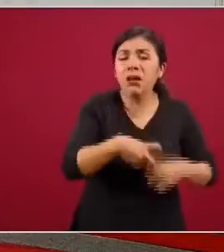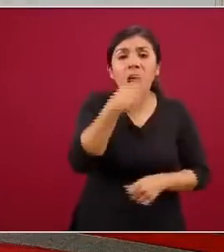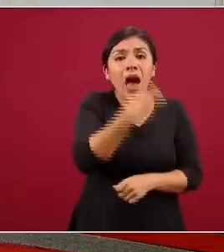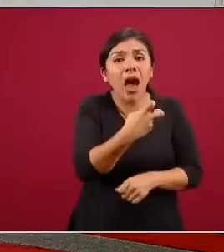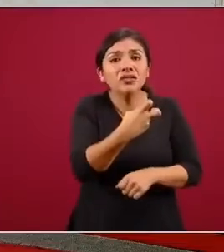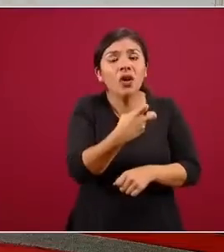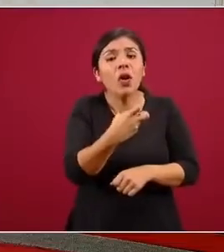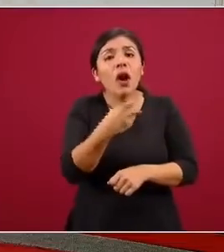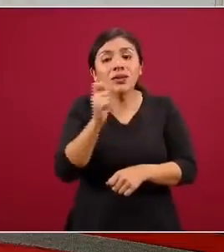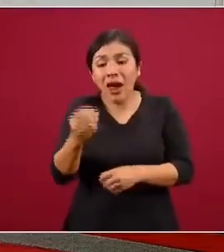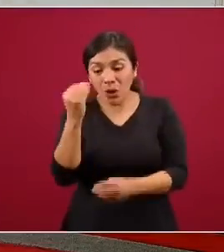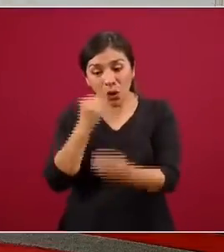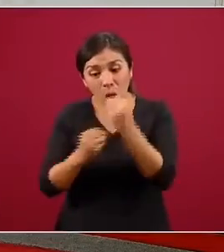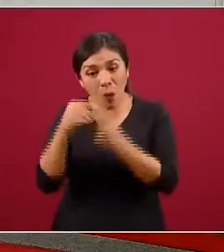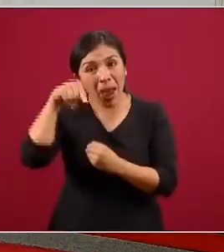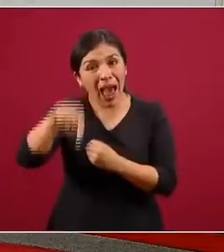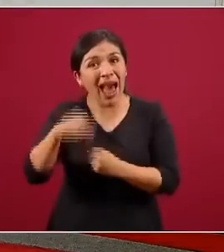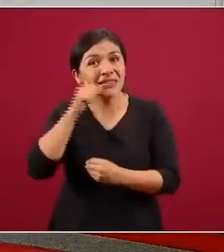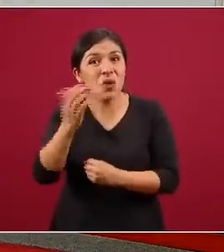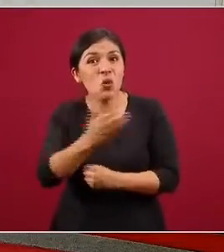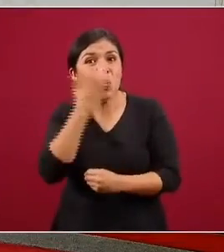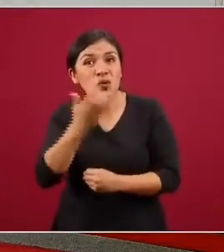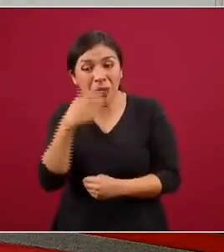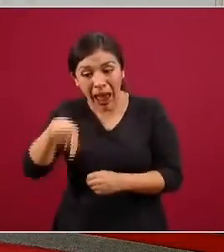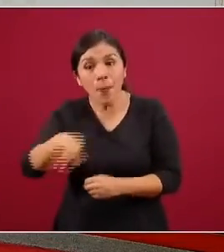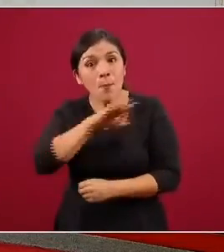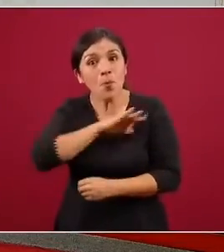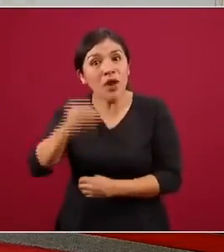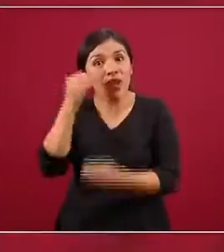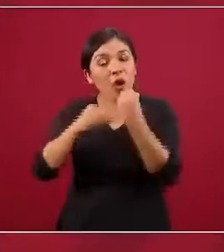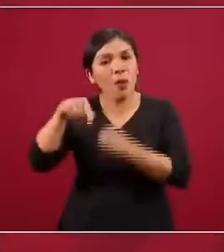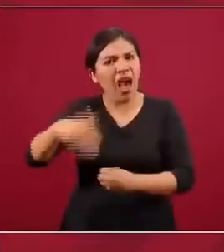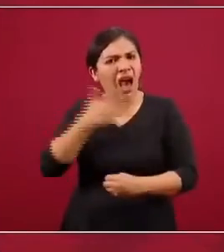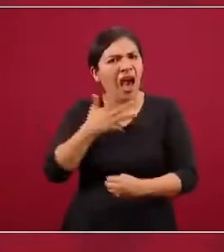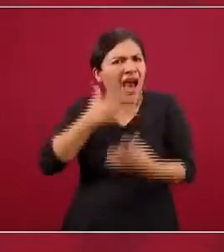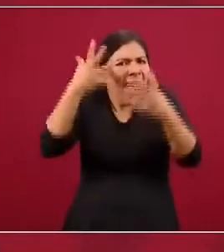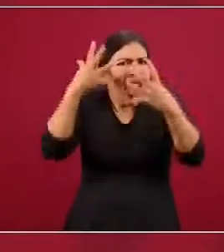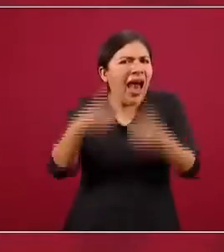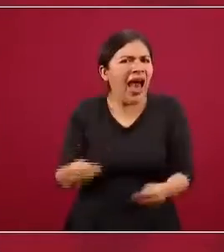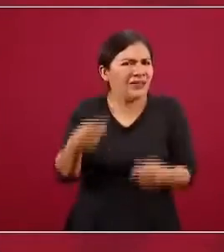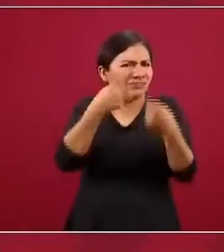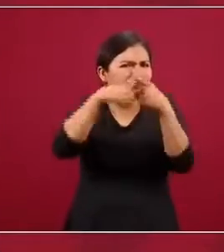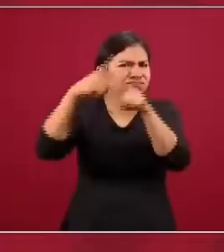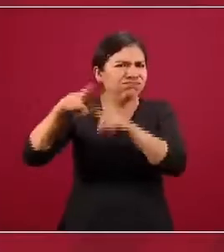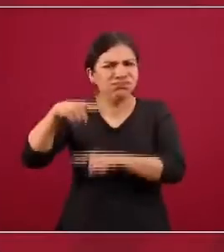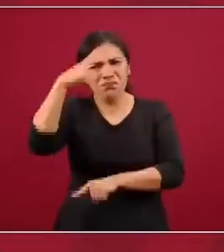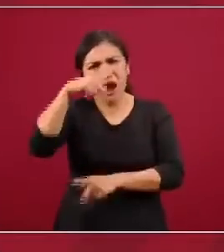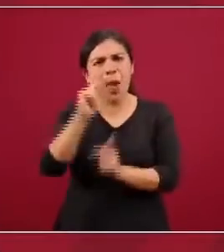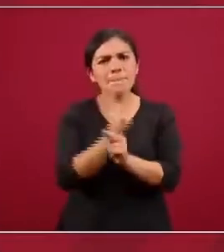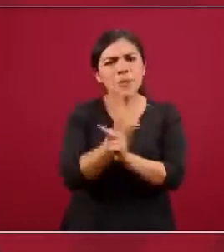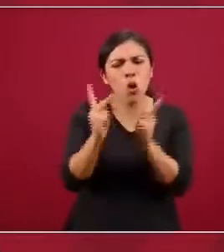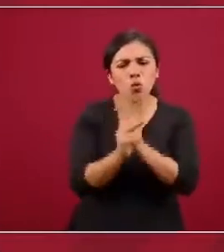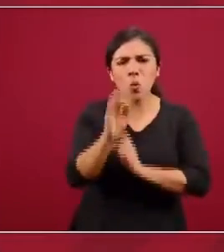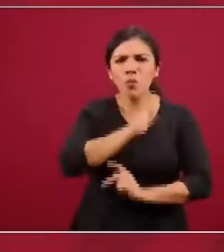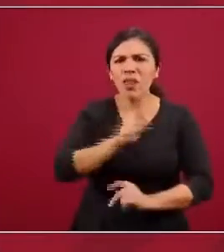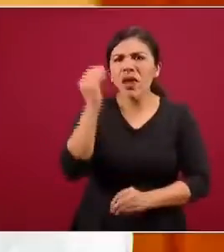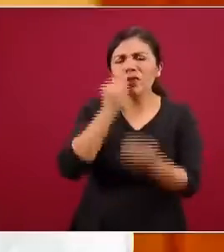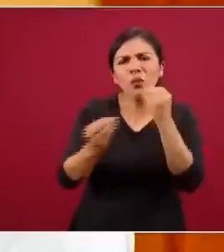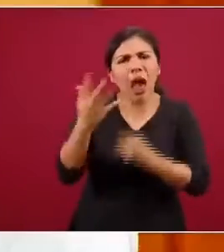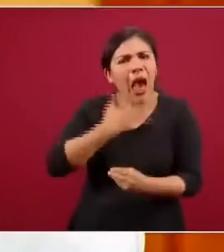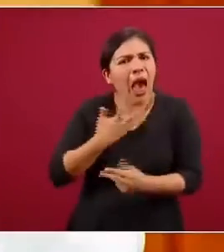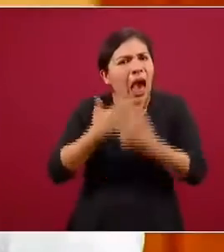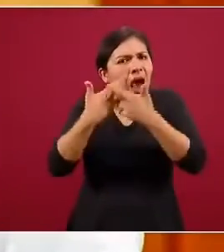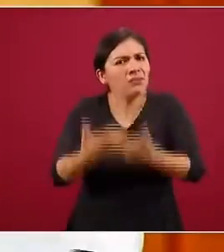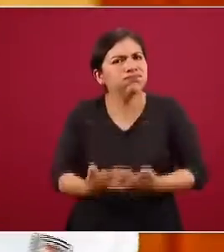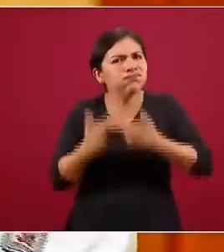desplazó qué comemos o qué podemos comer, porque en México hay una enorme oferta, una enorme